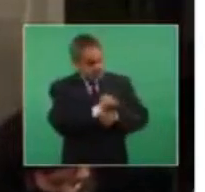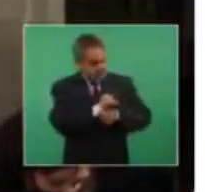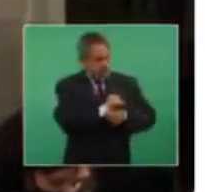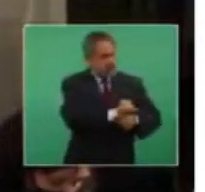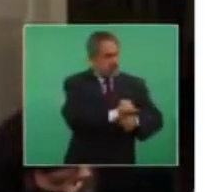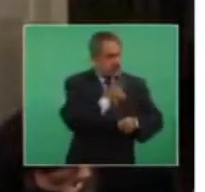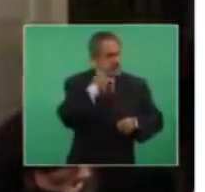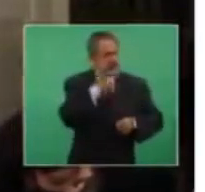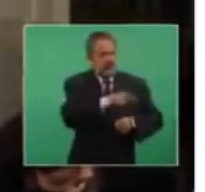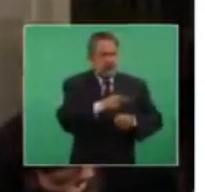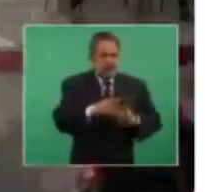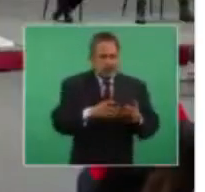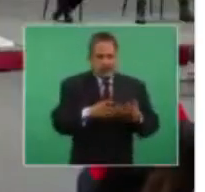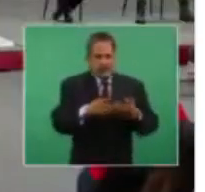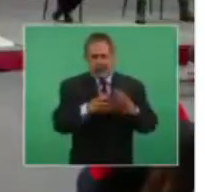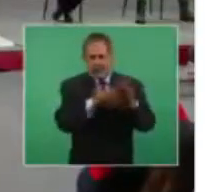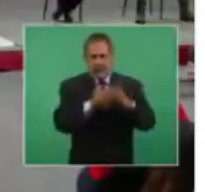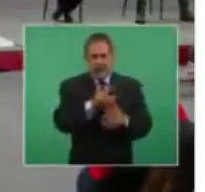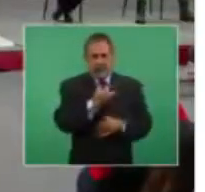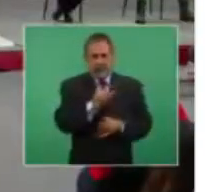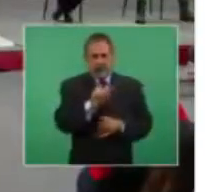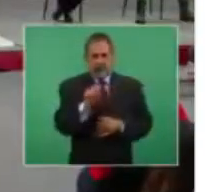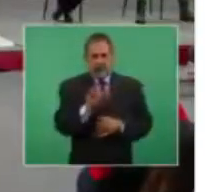medio de comunicación como es Latinos.